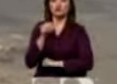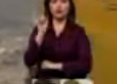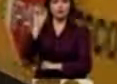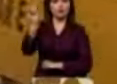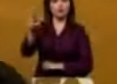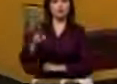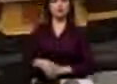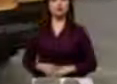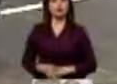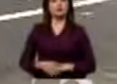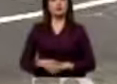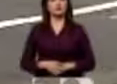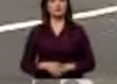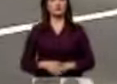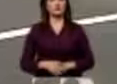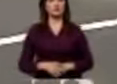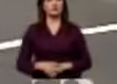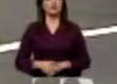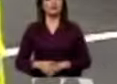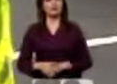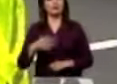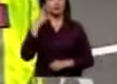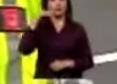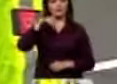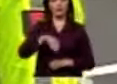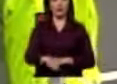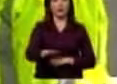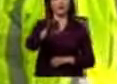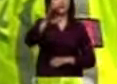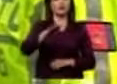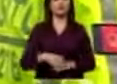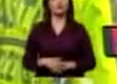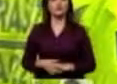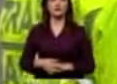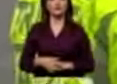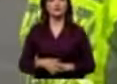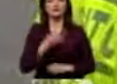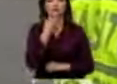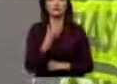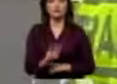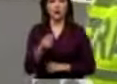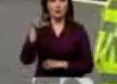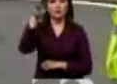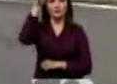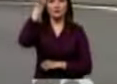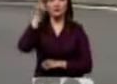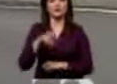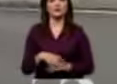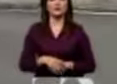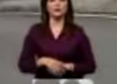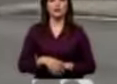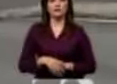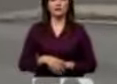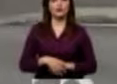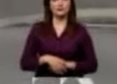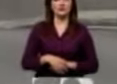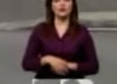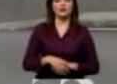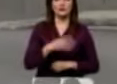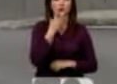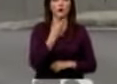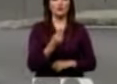El lado de acá le mostramos dos de las rampas, tanto la que viene por la Eloy Alfaro Norte como también la que podemos circular desde la